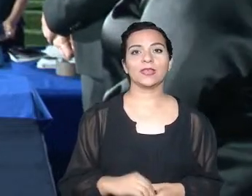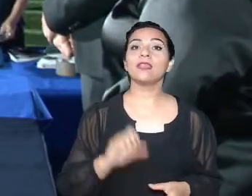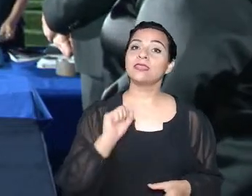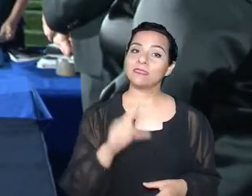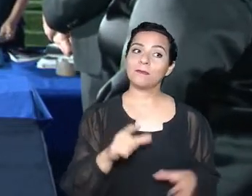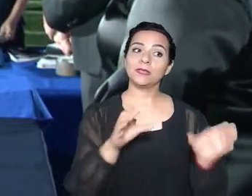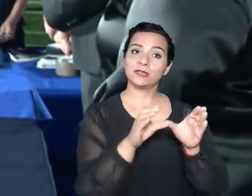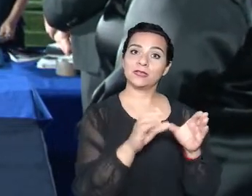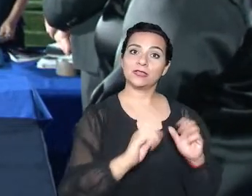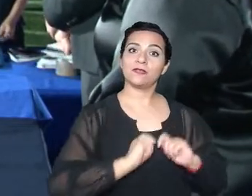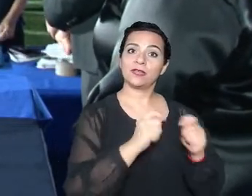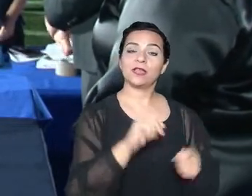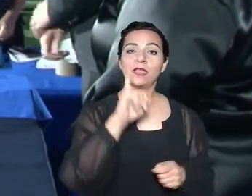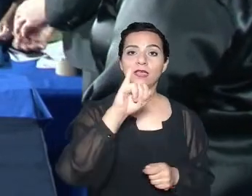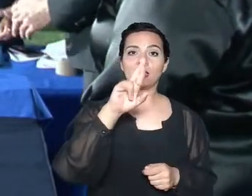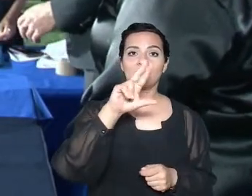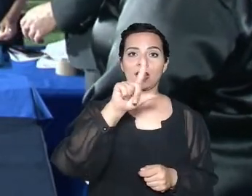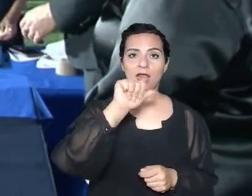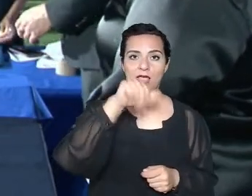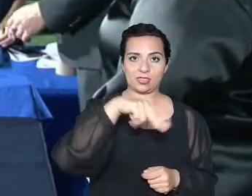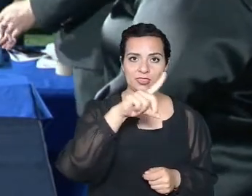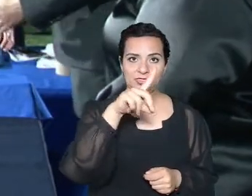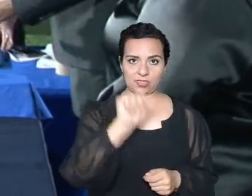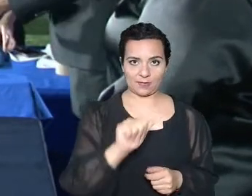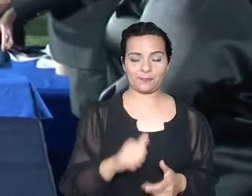Recibe reconocimiento Irlanda Salazar Gómez.